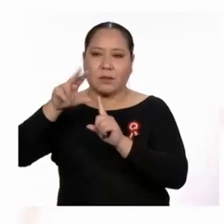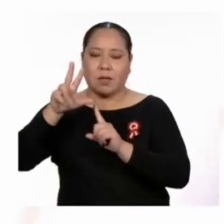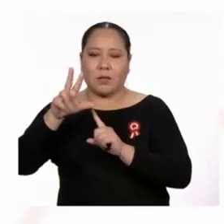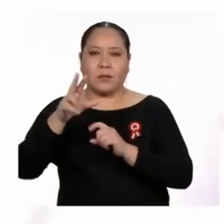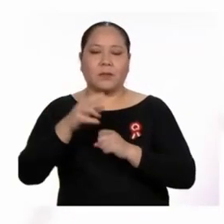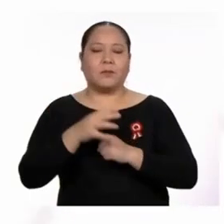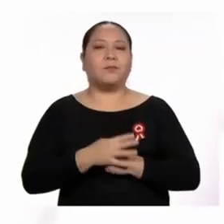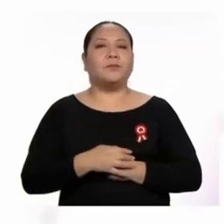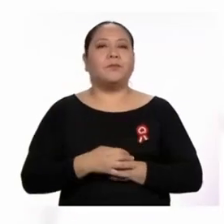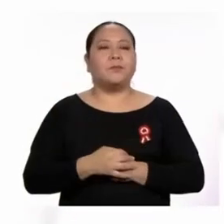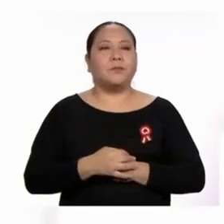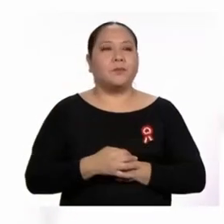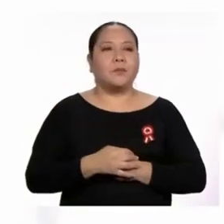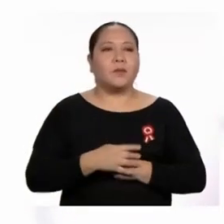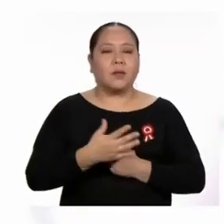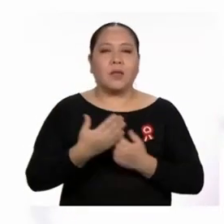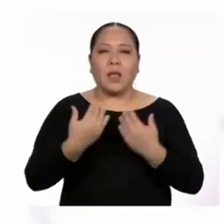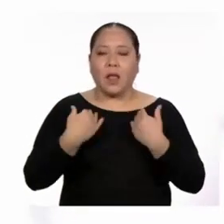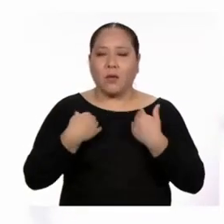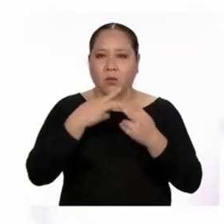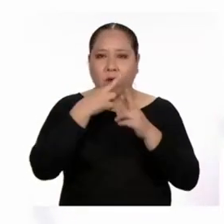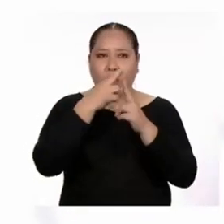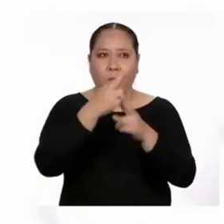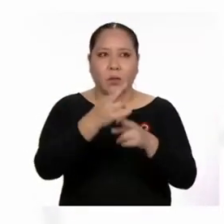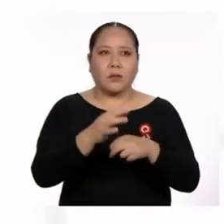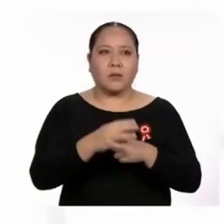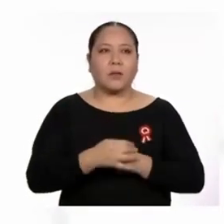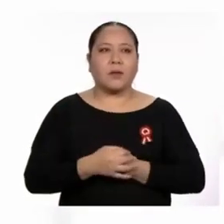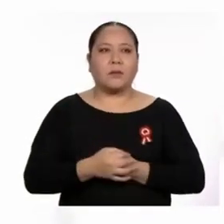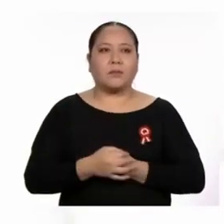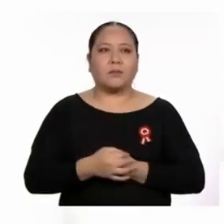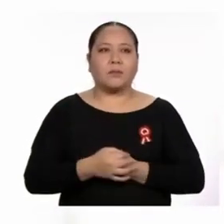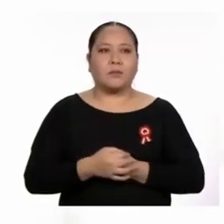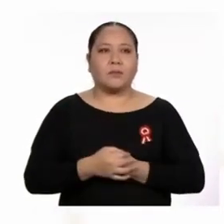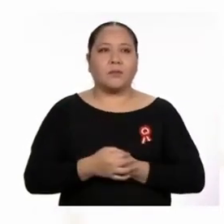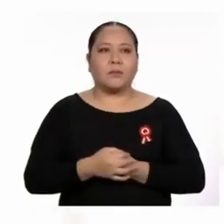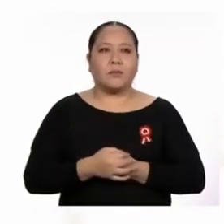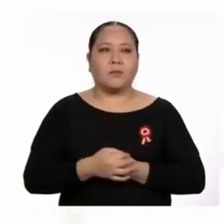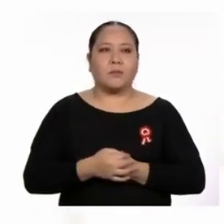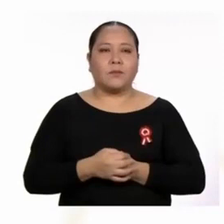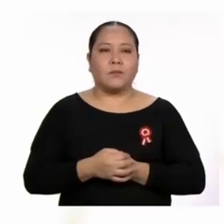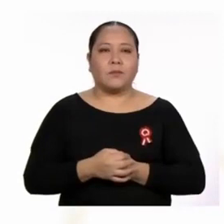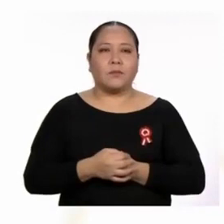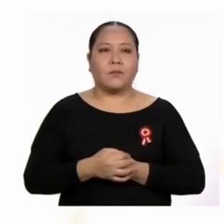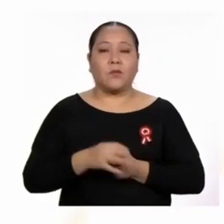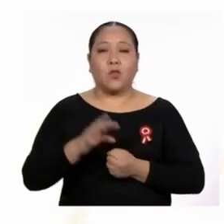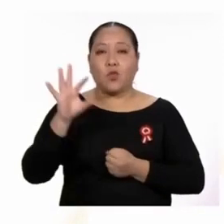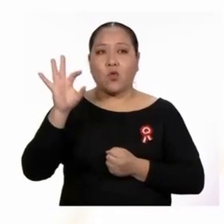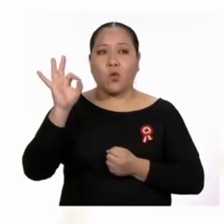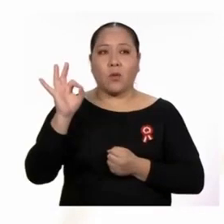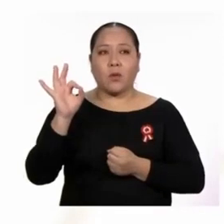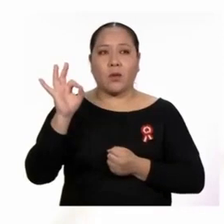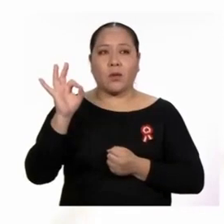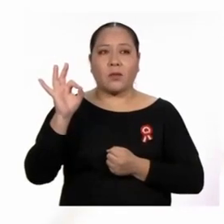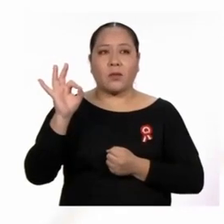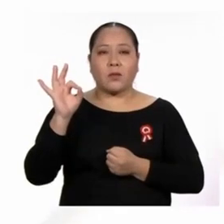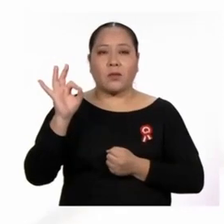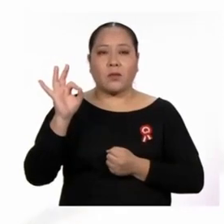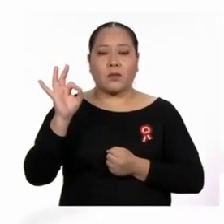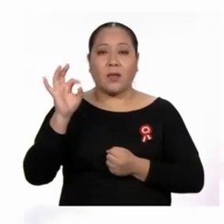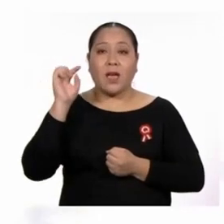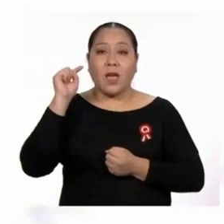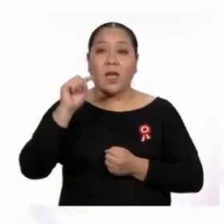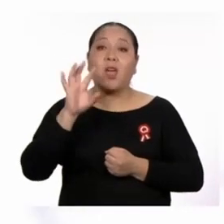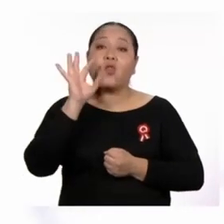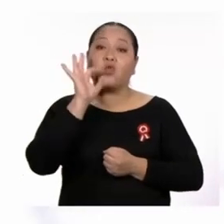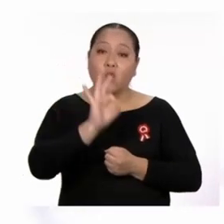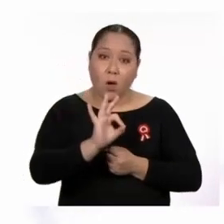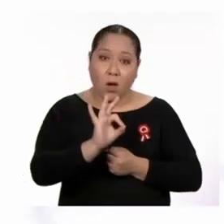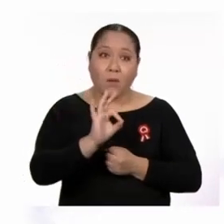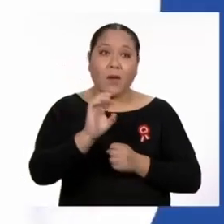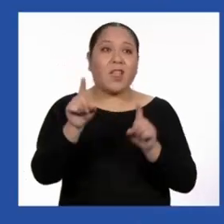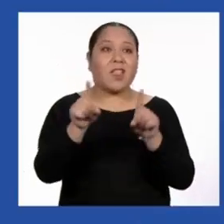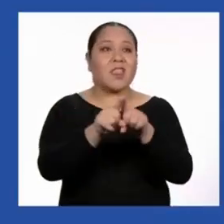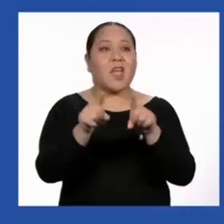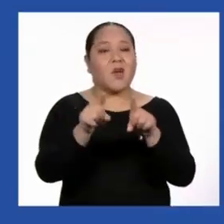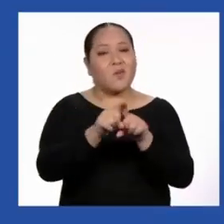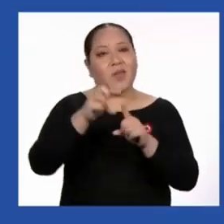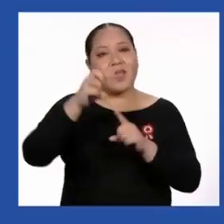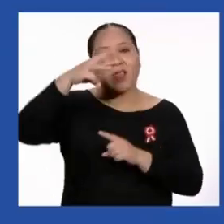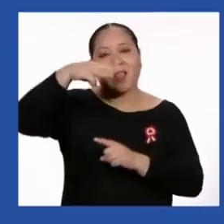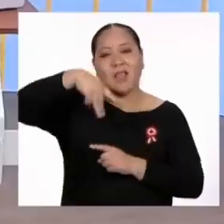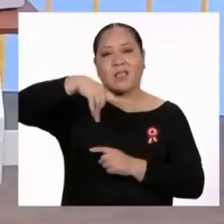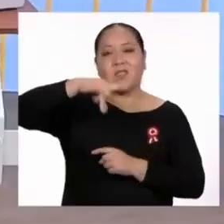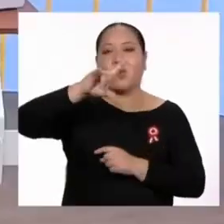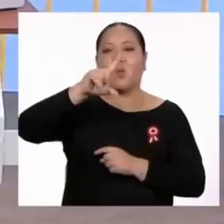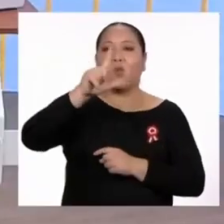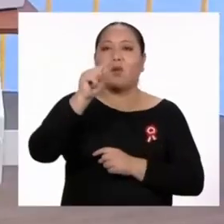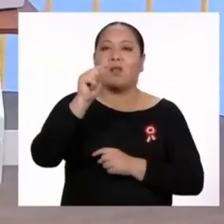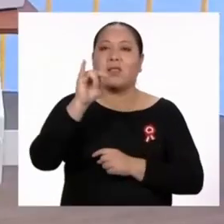más 3. Y tenemos como resultado... ¡9! ¡Ajá! Y 9 también es múltiplo